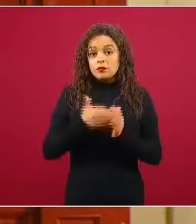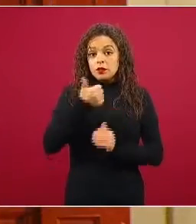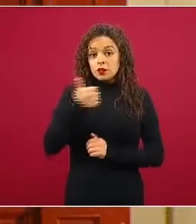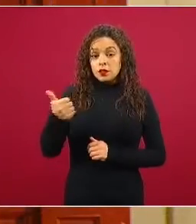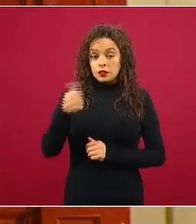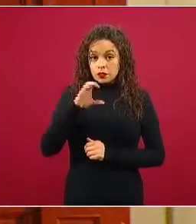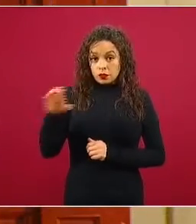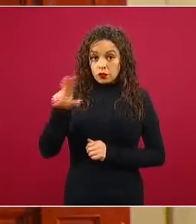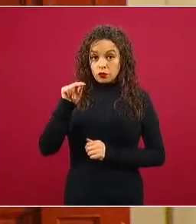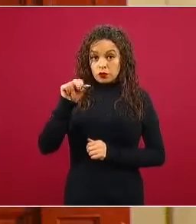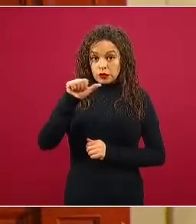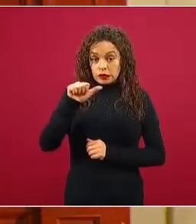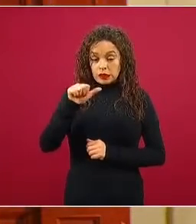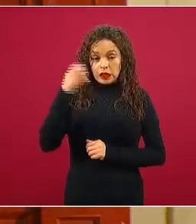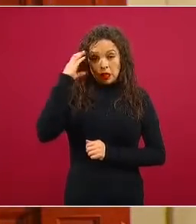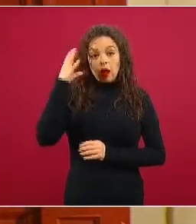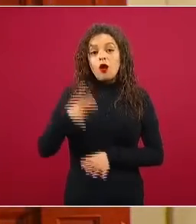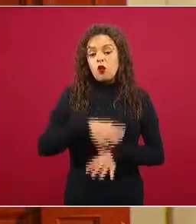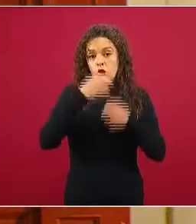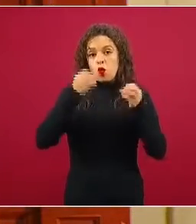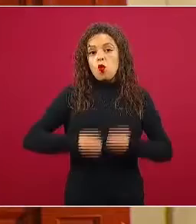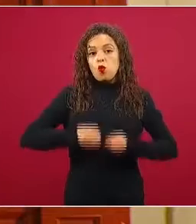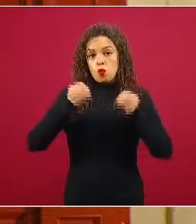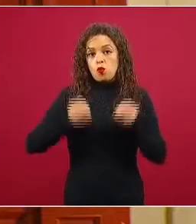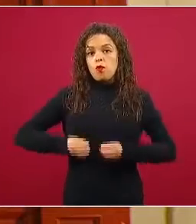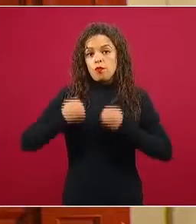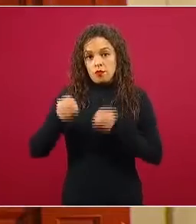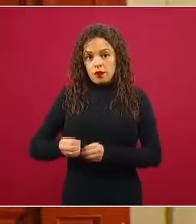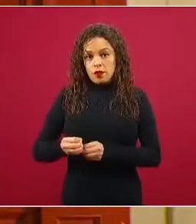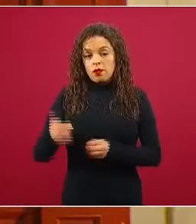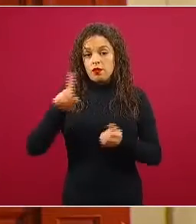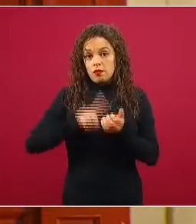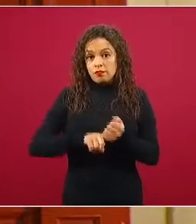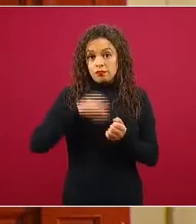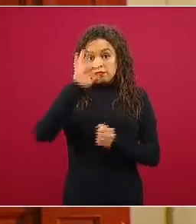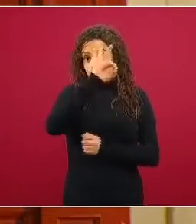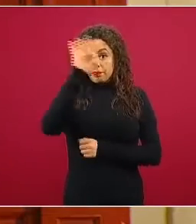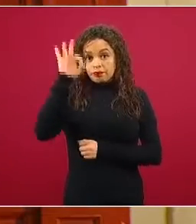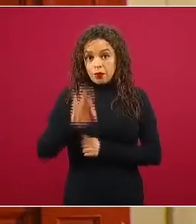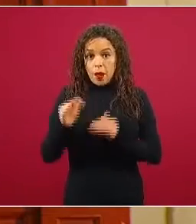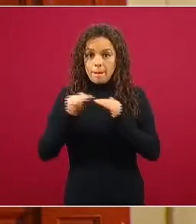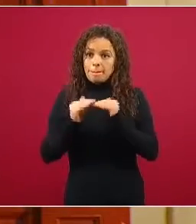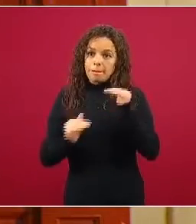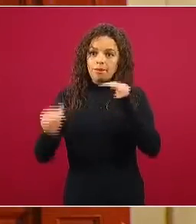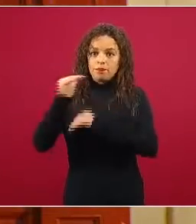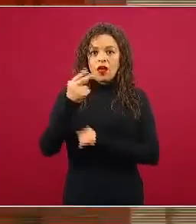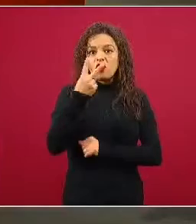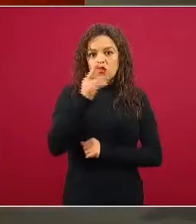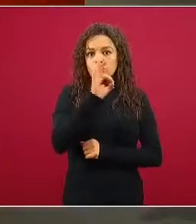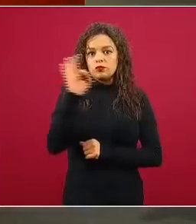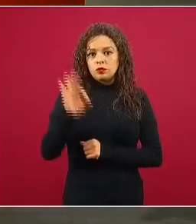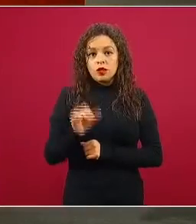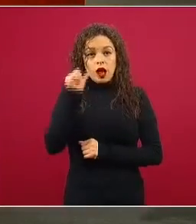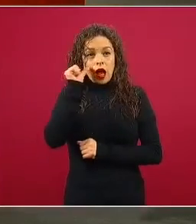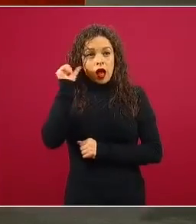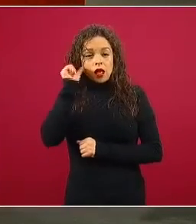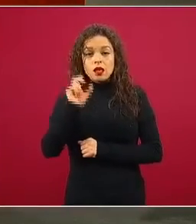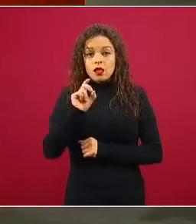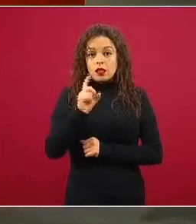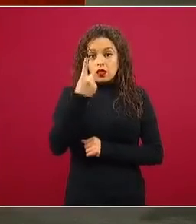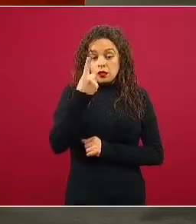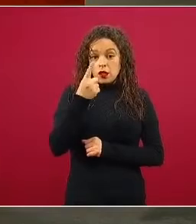6.686 camas ocupadas, por lo que el porcentaje de ocupación se incrementó en 2%. Si recuerdan, ayer era del 31%, hoy día